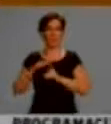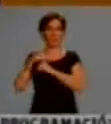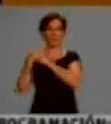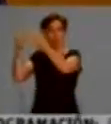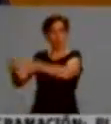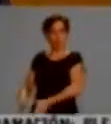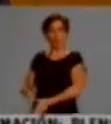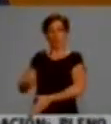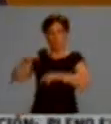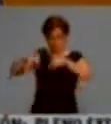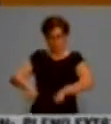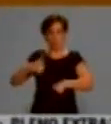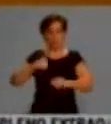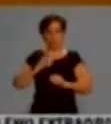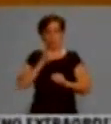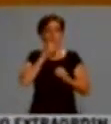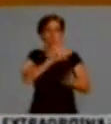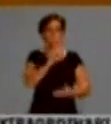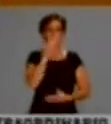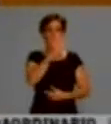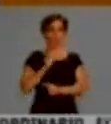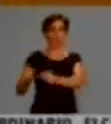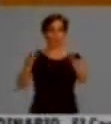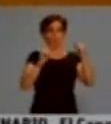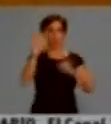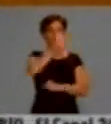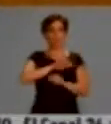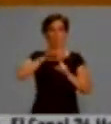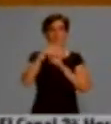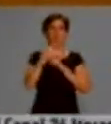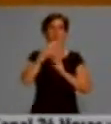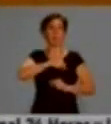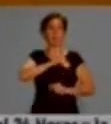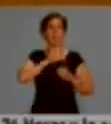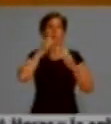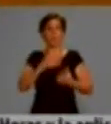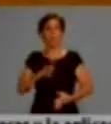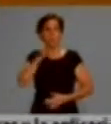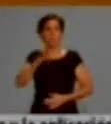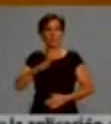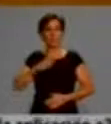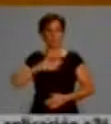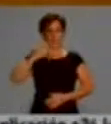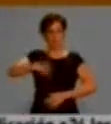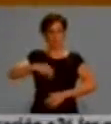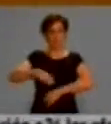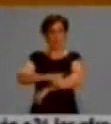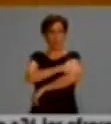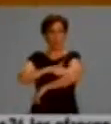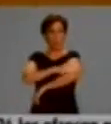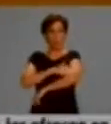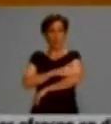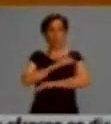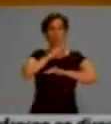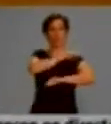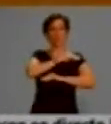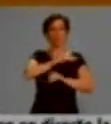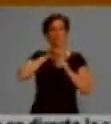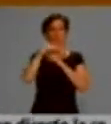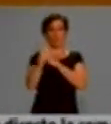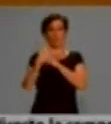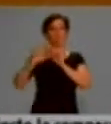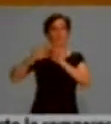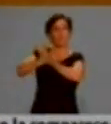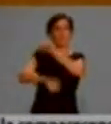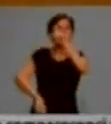debate del Estado de la Nación, porque un presidente del Gobierno, y lo reitero una vez más, no puede depender de los ataques